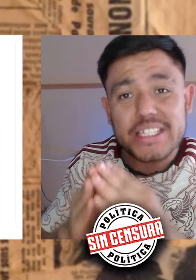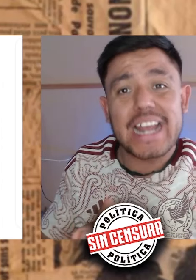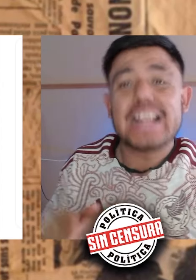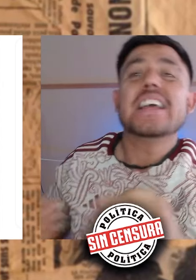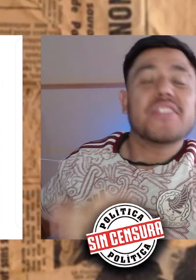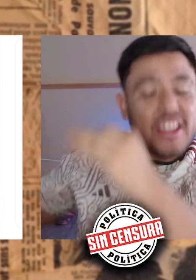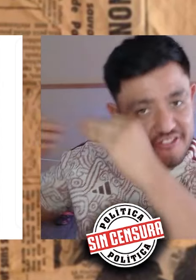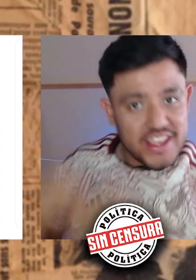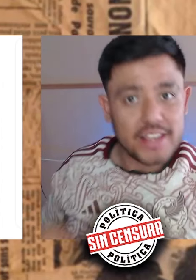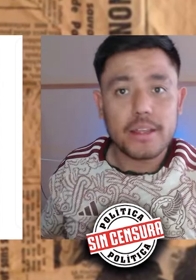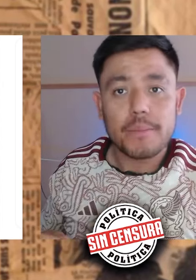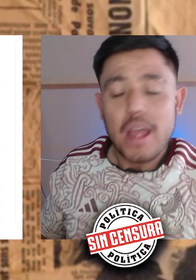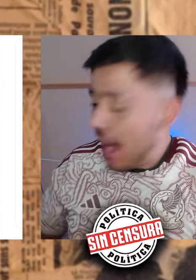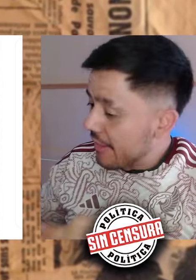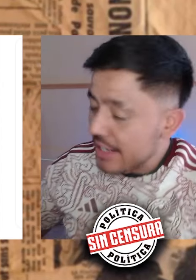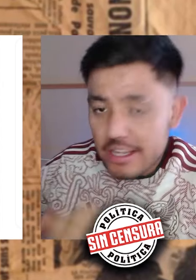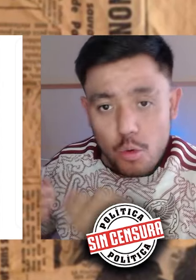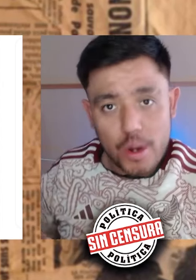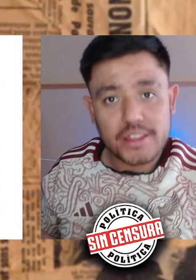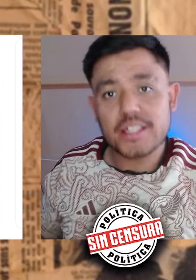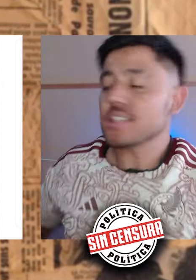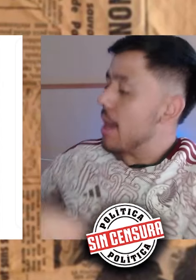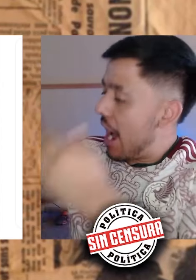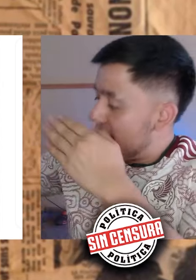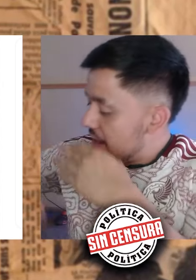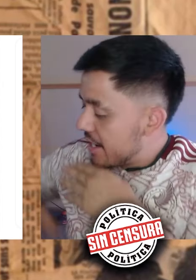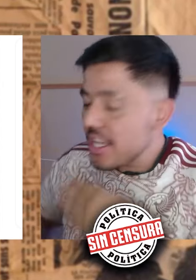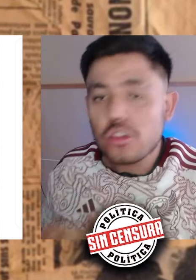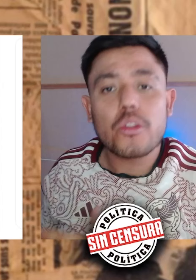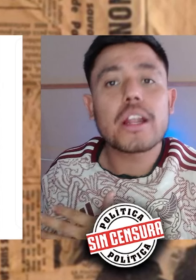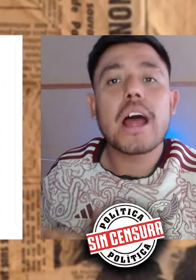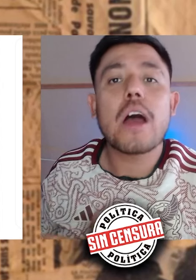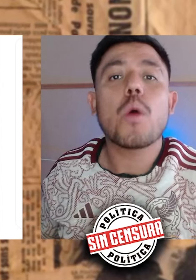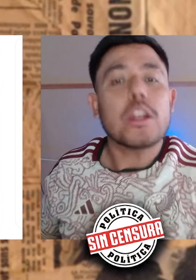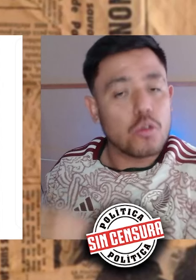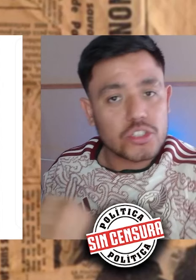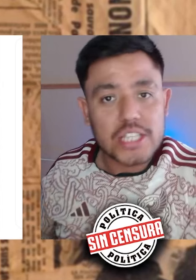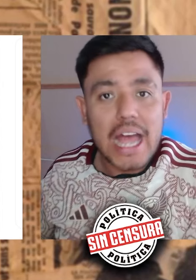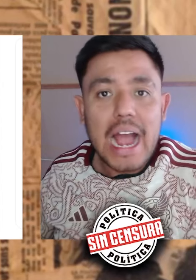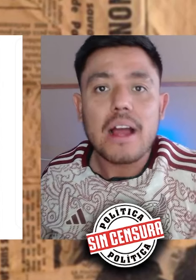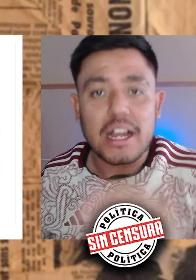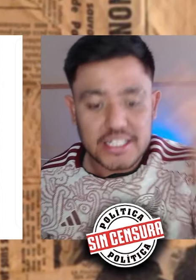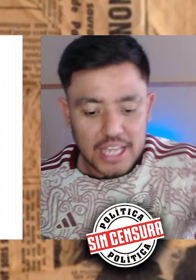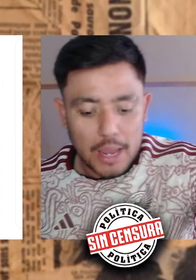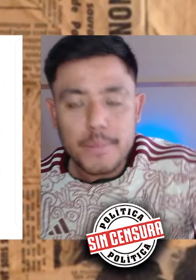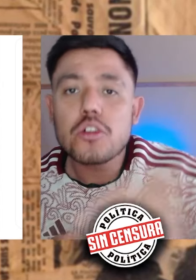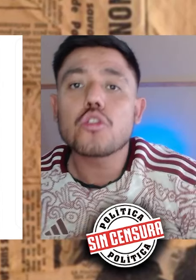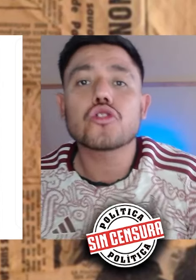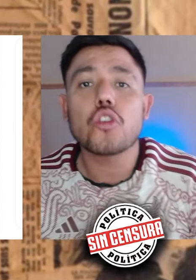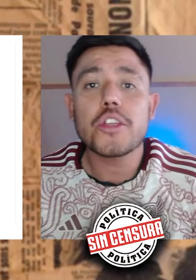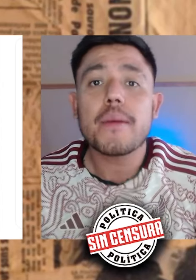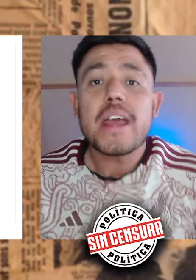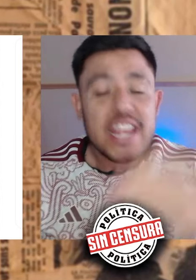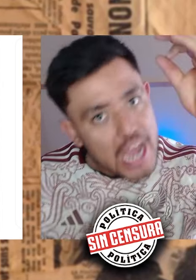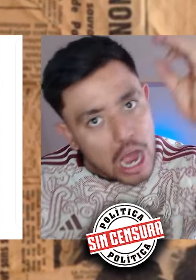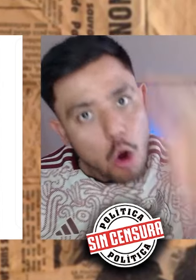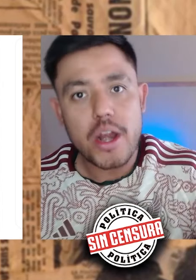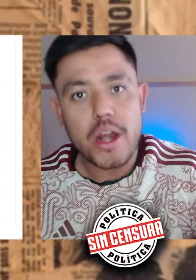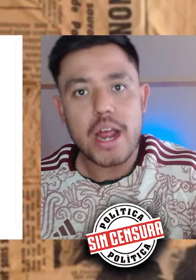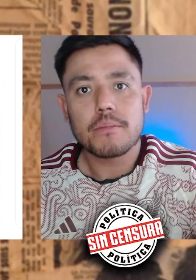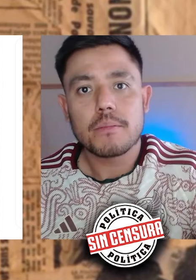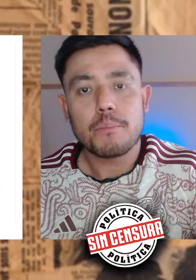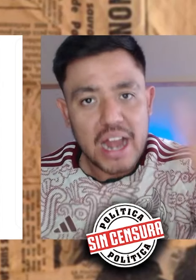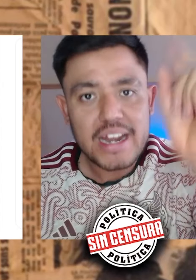judicial defiende a delincuentes abajito del agua lo saca Ahí está Emilio lozoya y